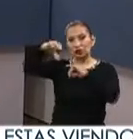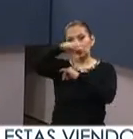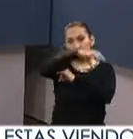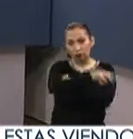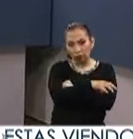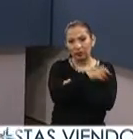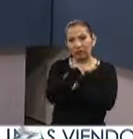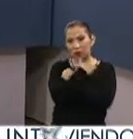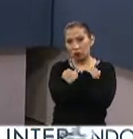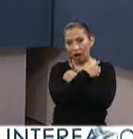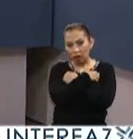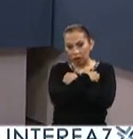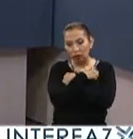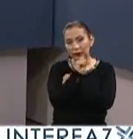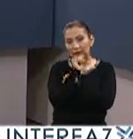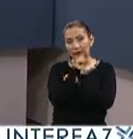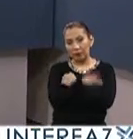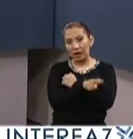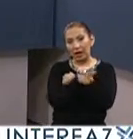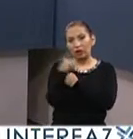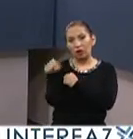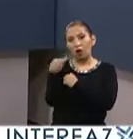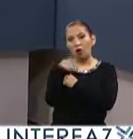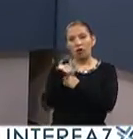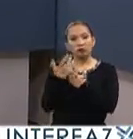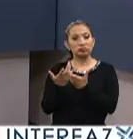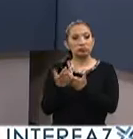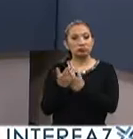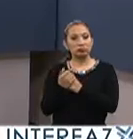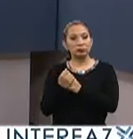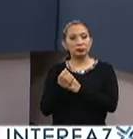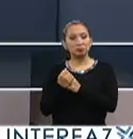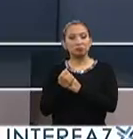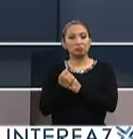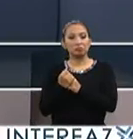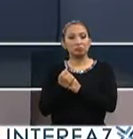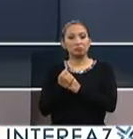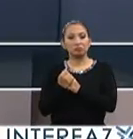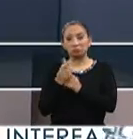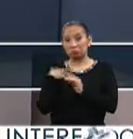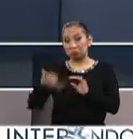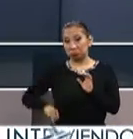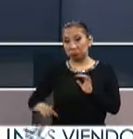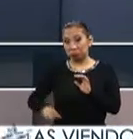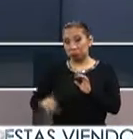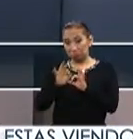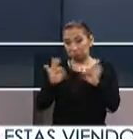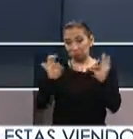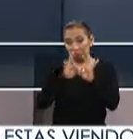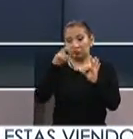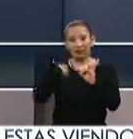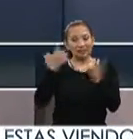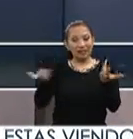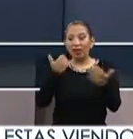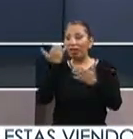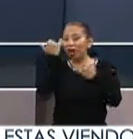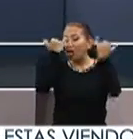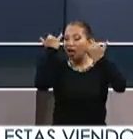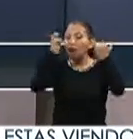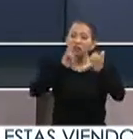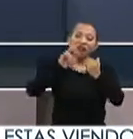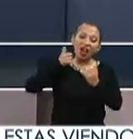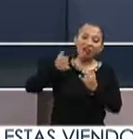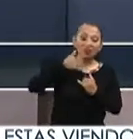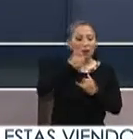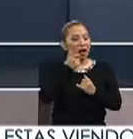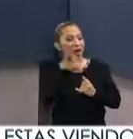de educación y por supuesto coinciden en esto. Así es, Omar. Lo interesante, lo importante es que se rompan los estereotipos de género